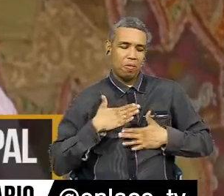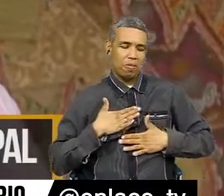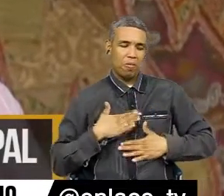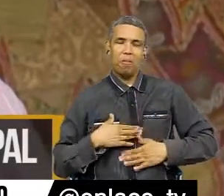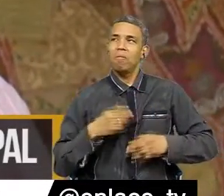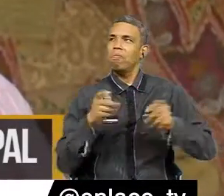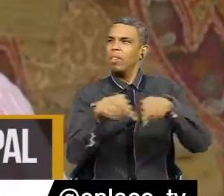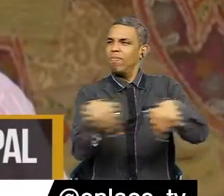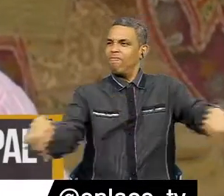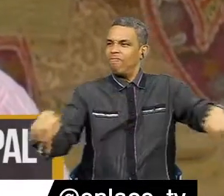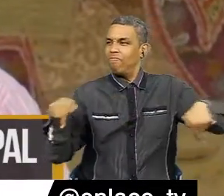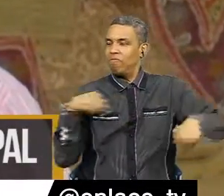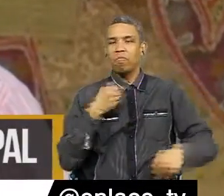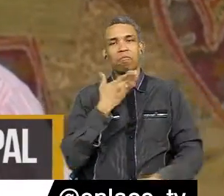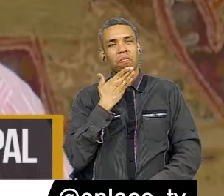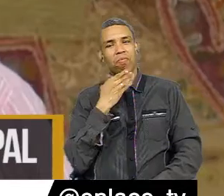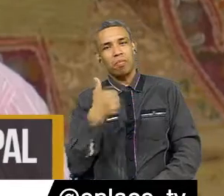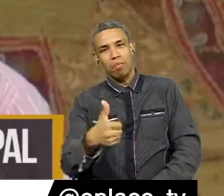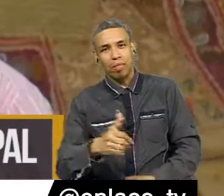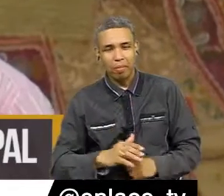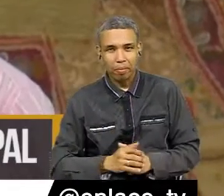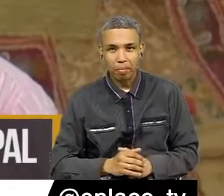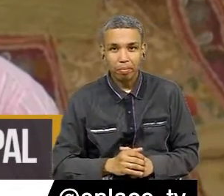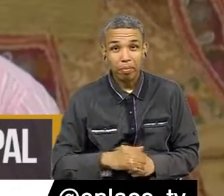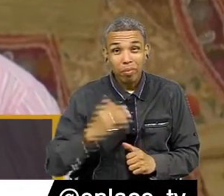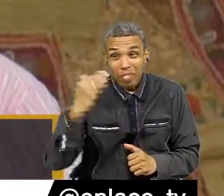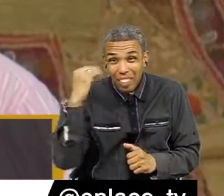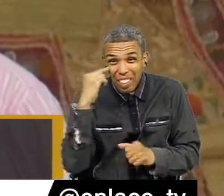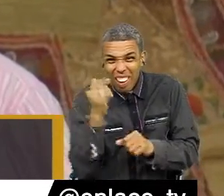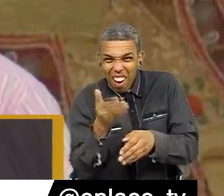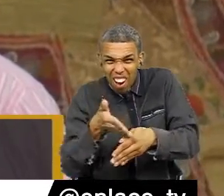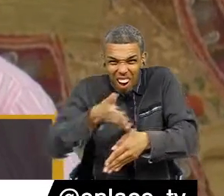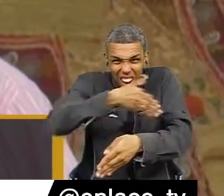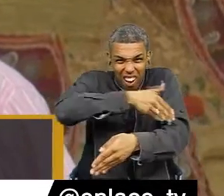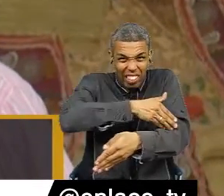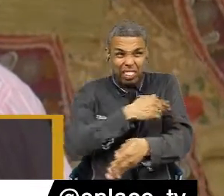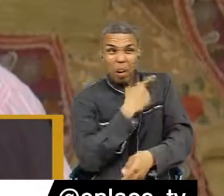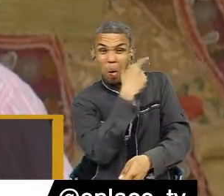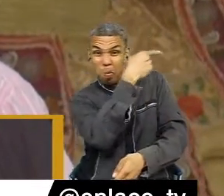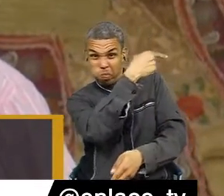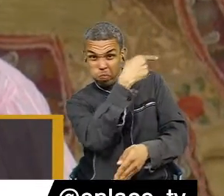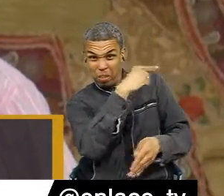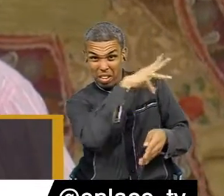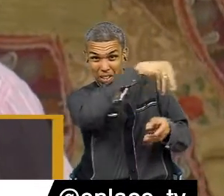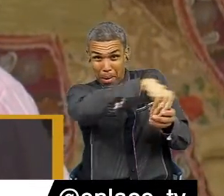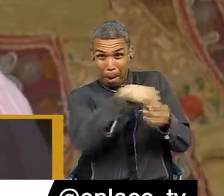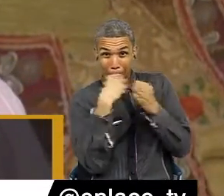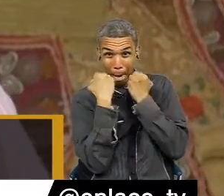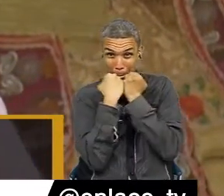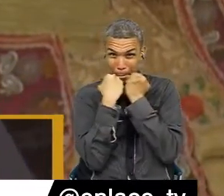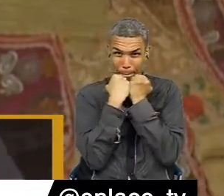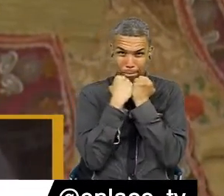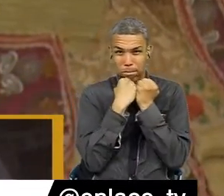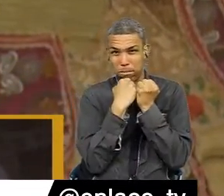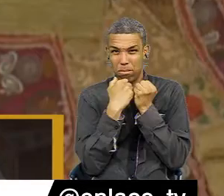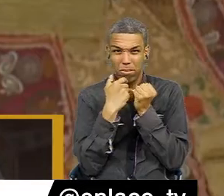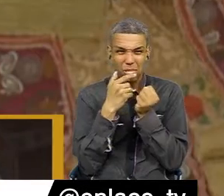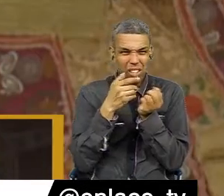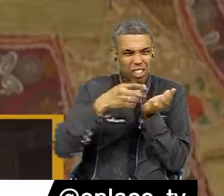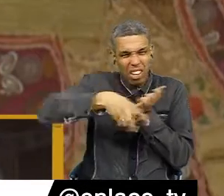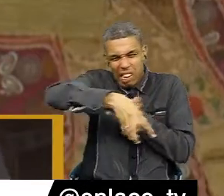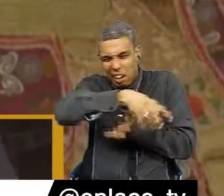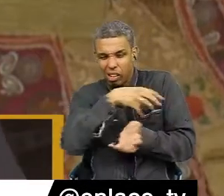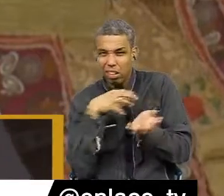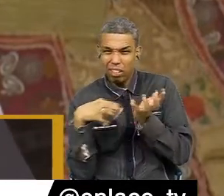acomodar, entonces no había una distribución bien equitativa, no era una distribución